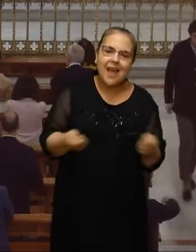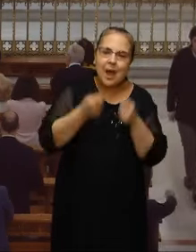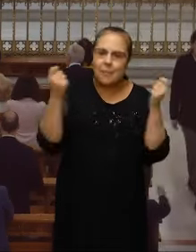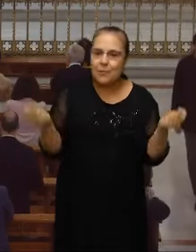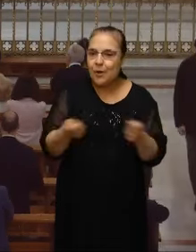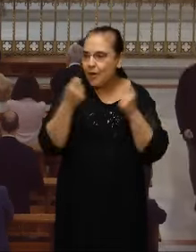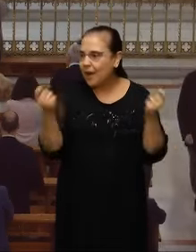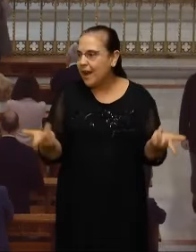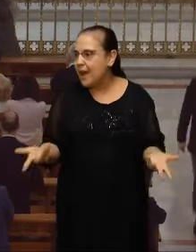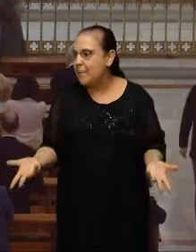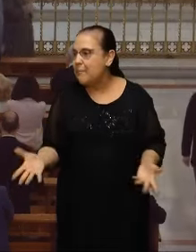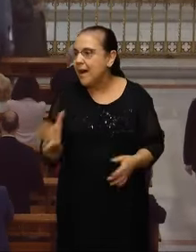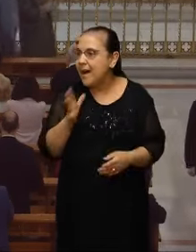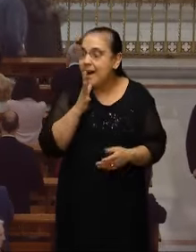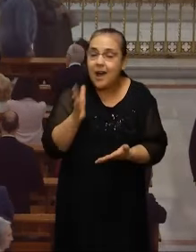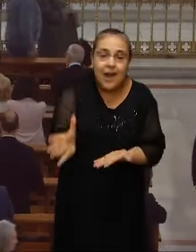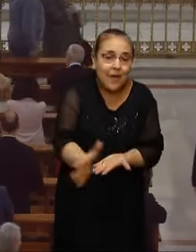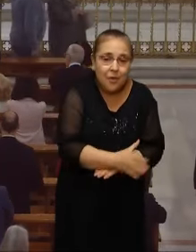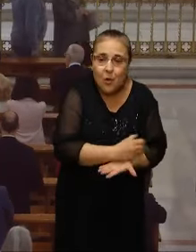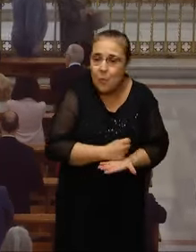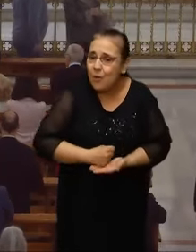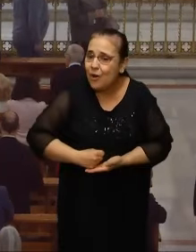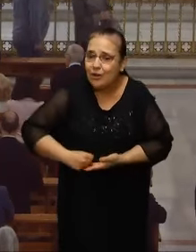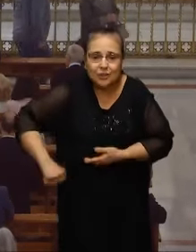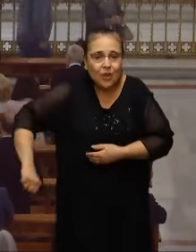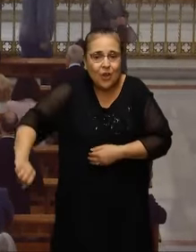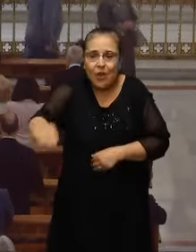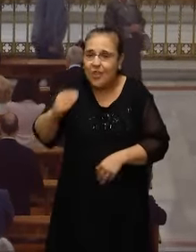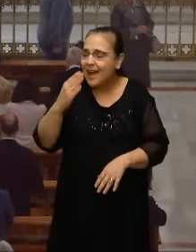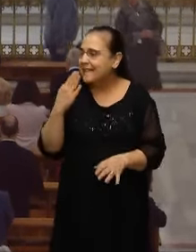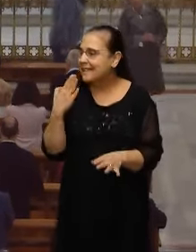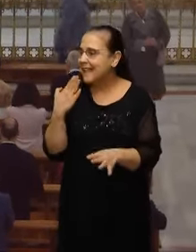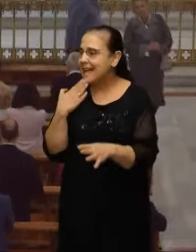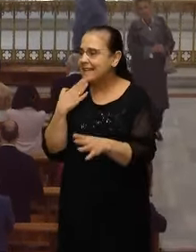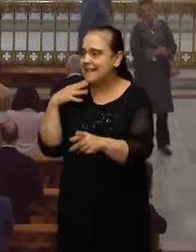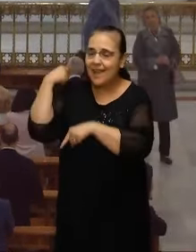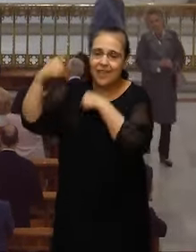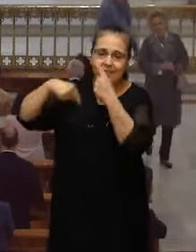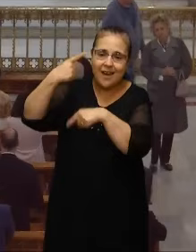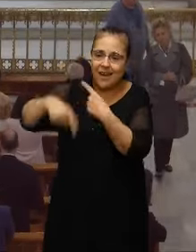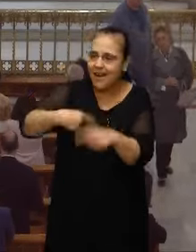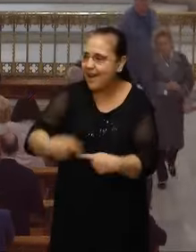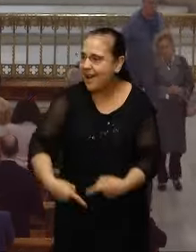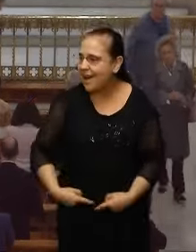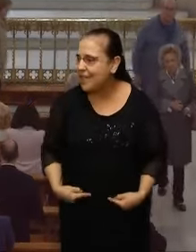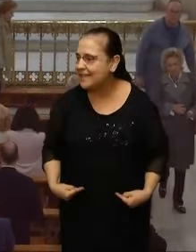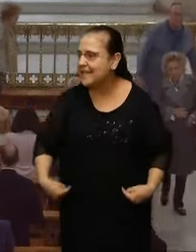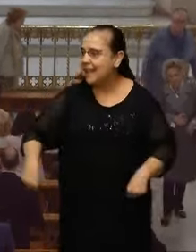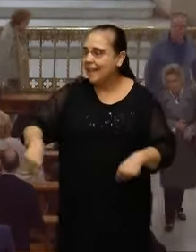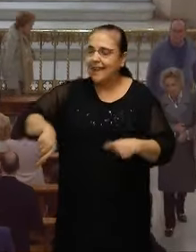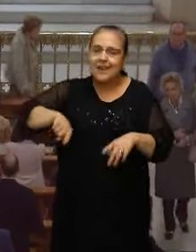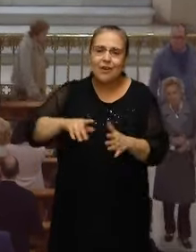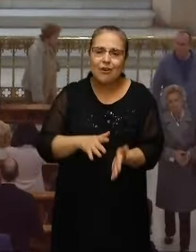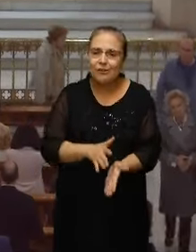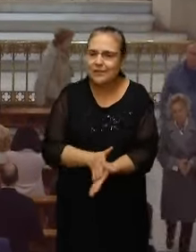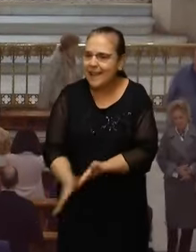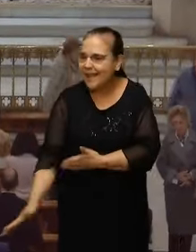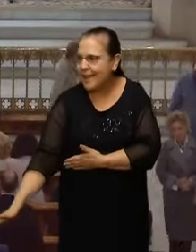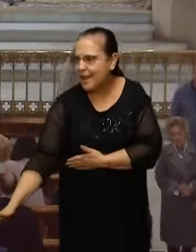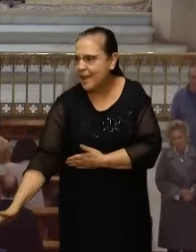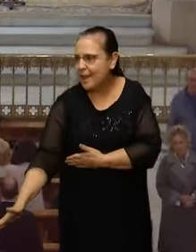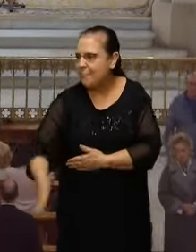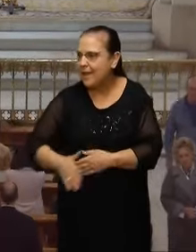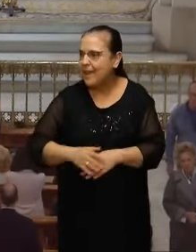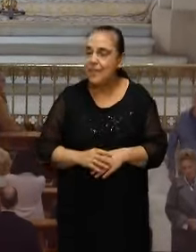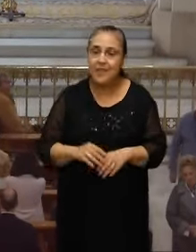sea procl amado por todas las edades que no